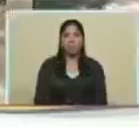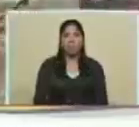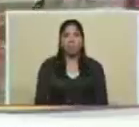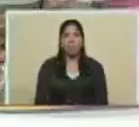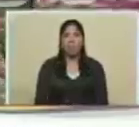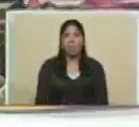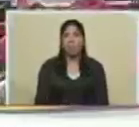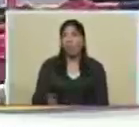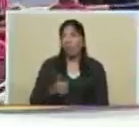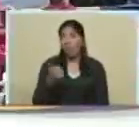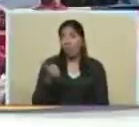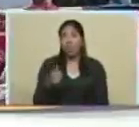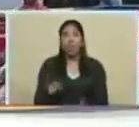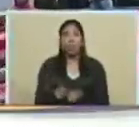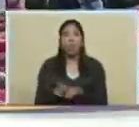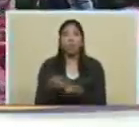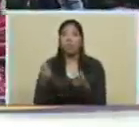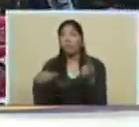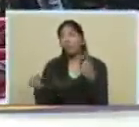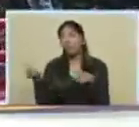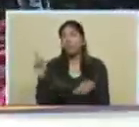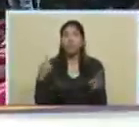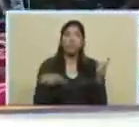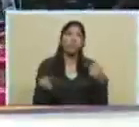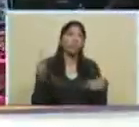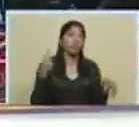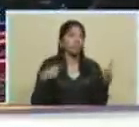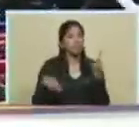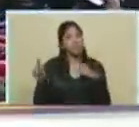Ellos vienen vanguardiando.